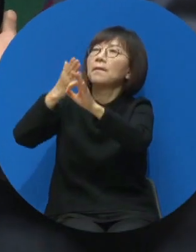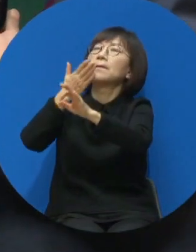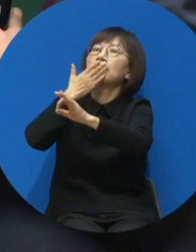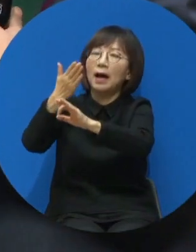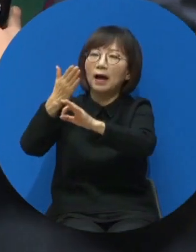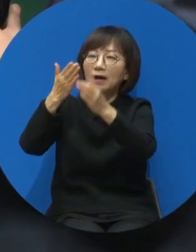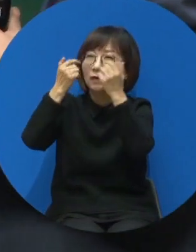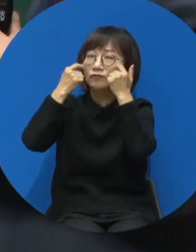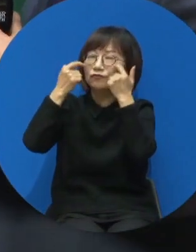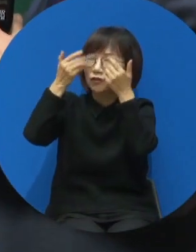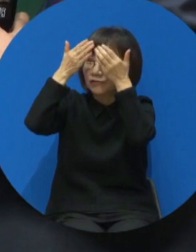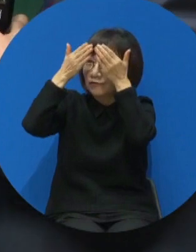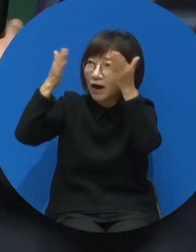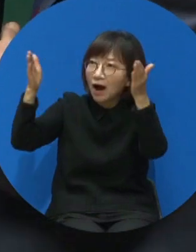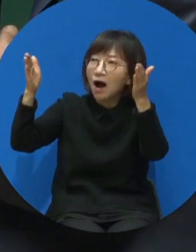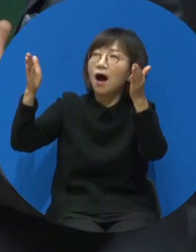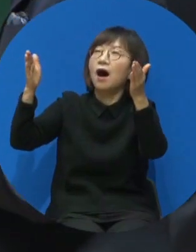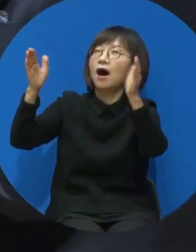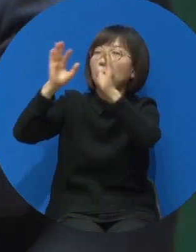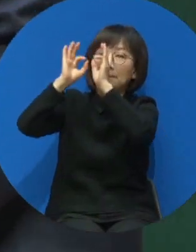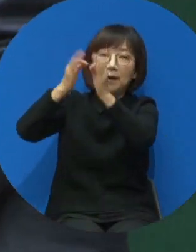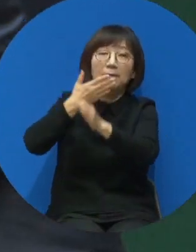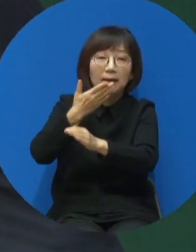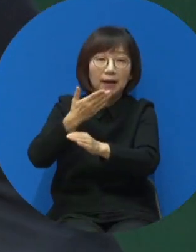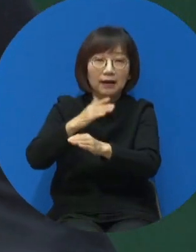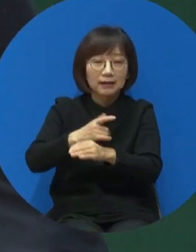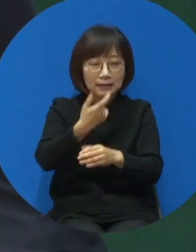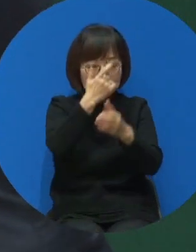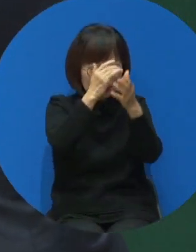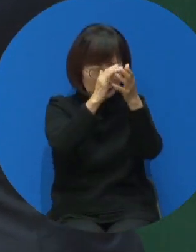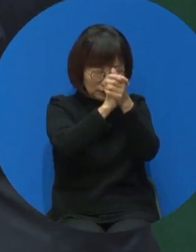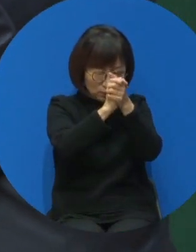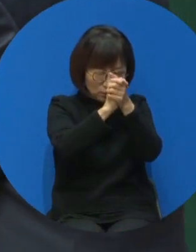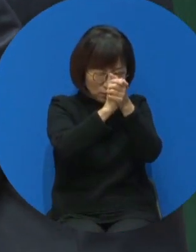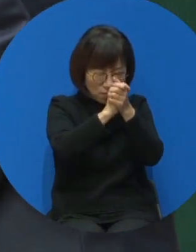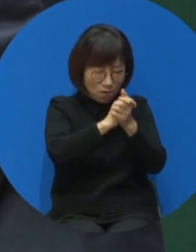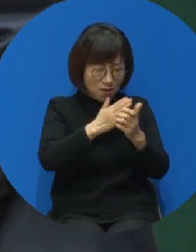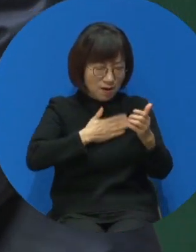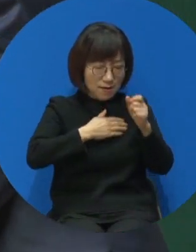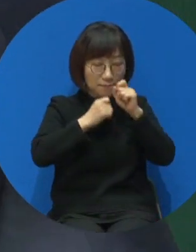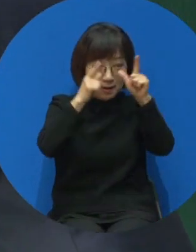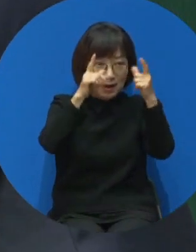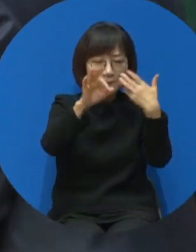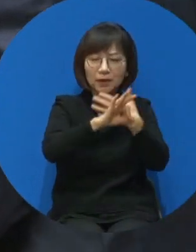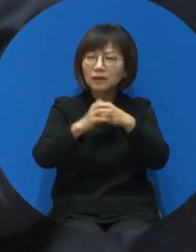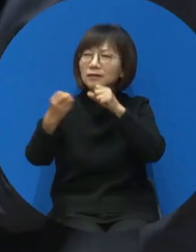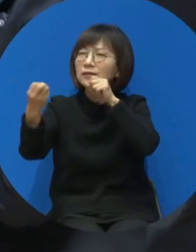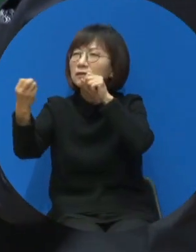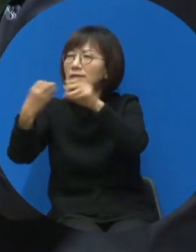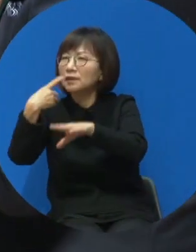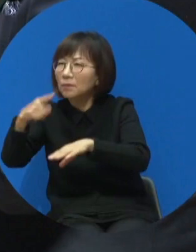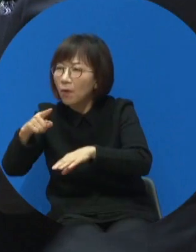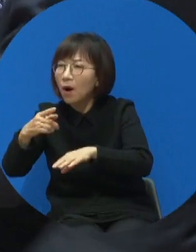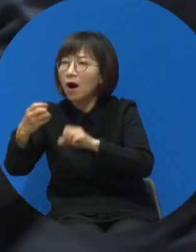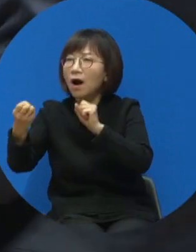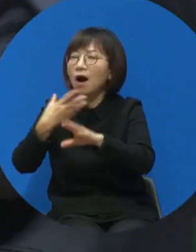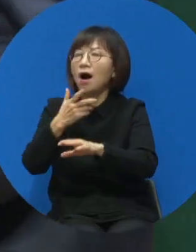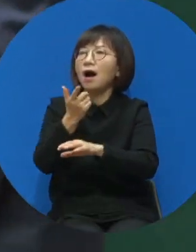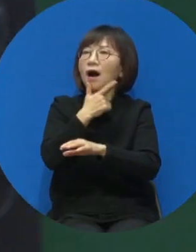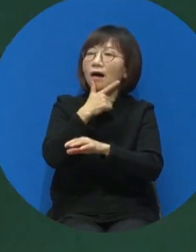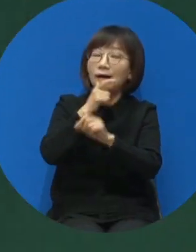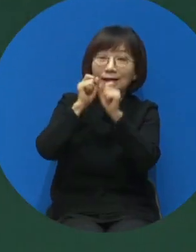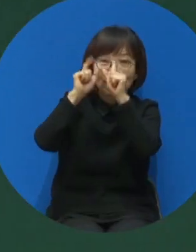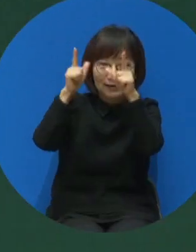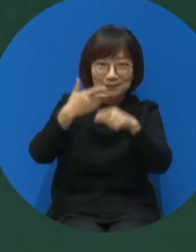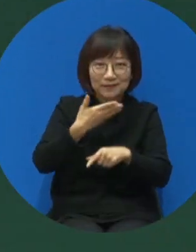mundo espíritus youtube omonia león andaban dando gamón ya alguien está si conocen lo que es la oración conocerán